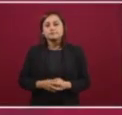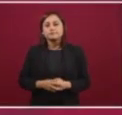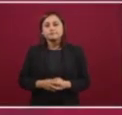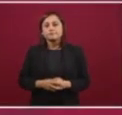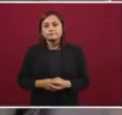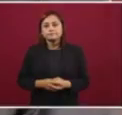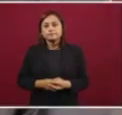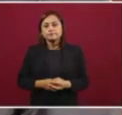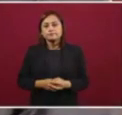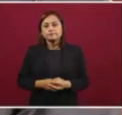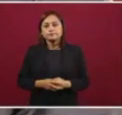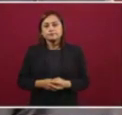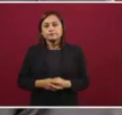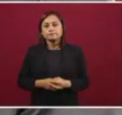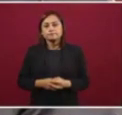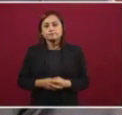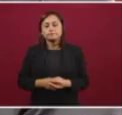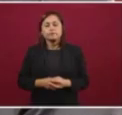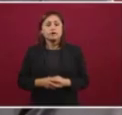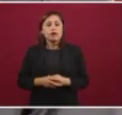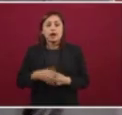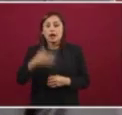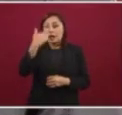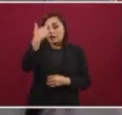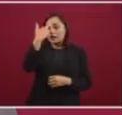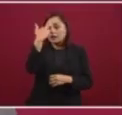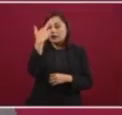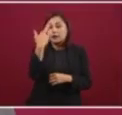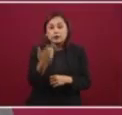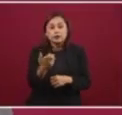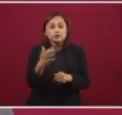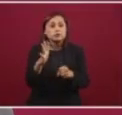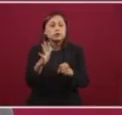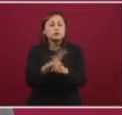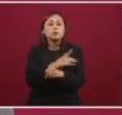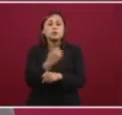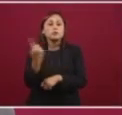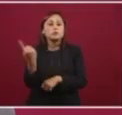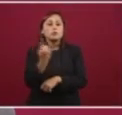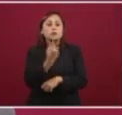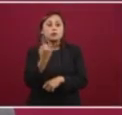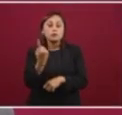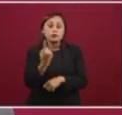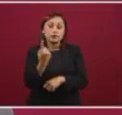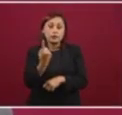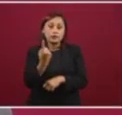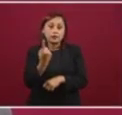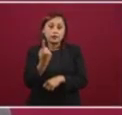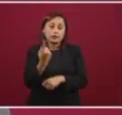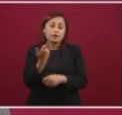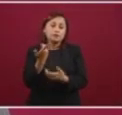causas, que se modifiquen las causas que originan